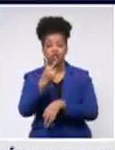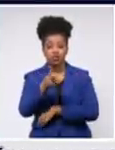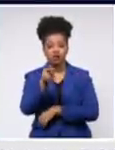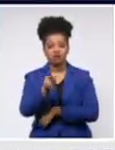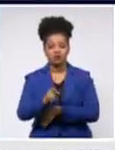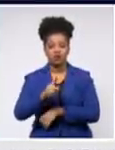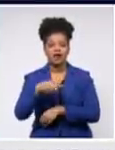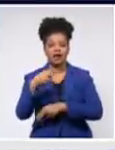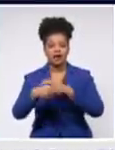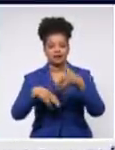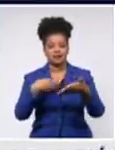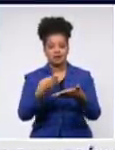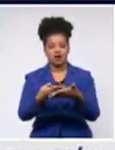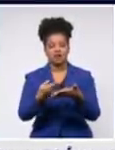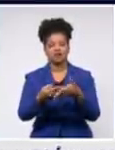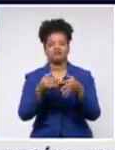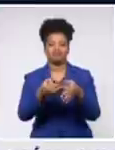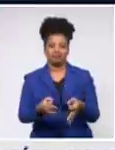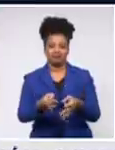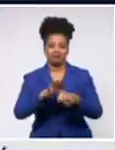la COVID-19.